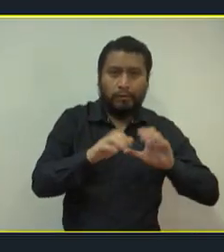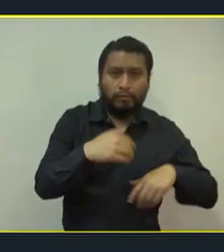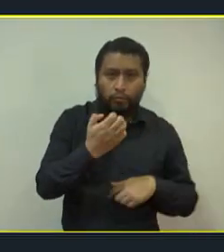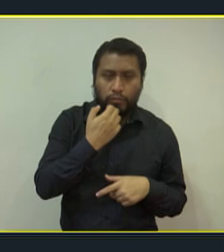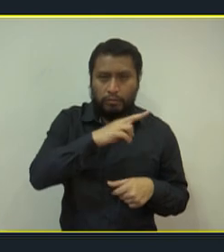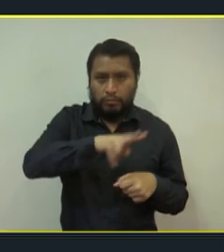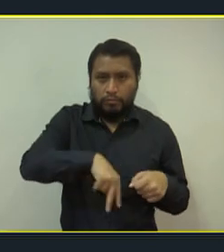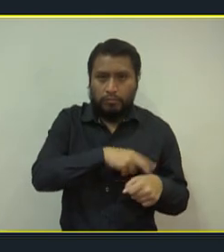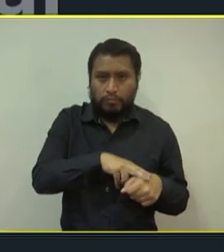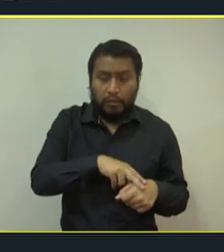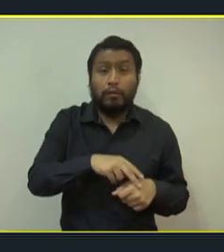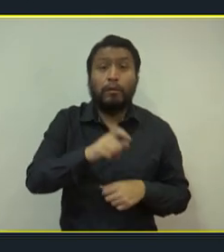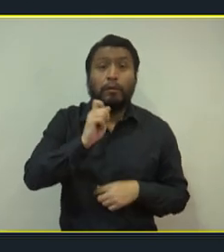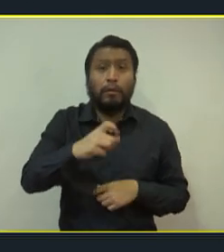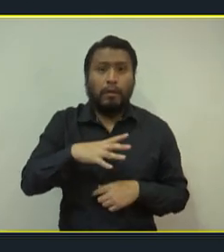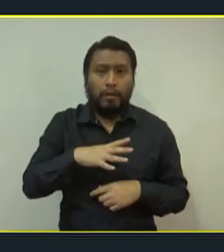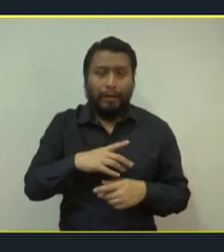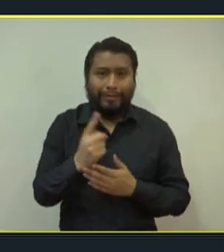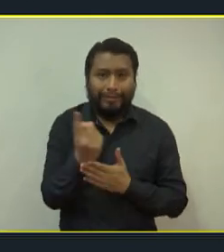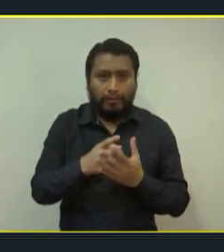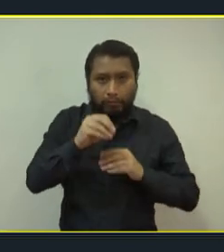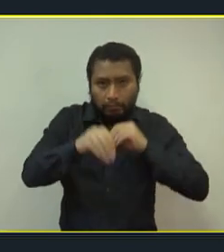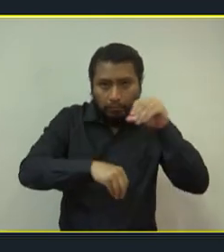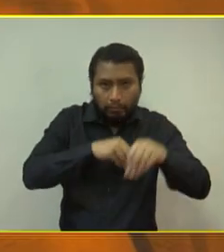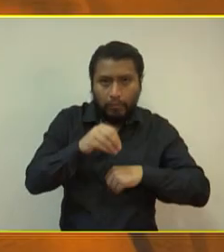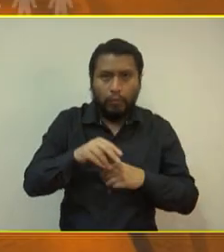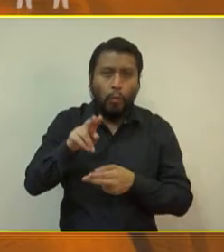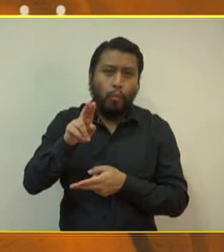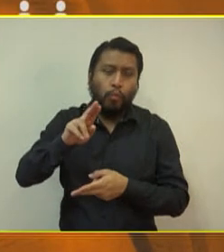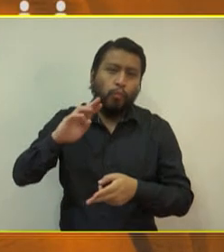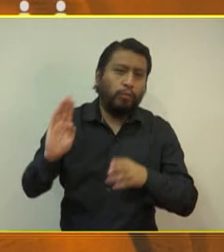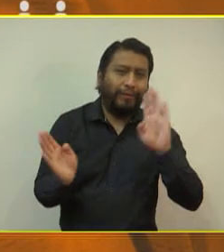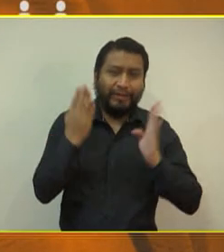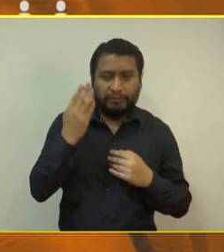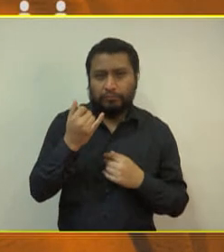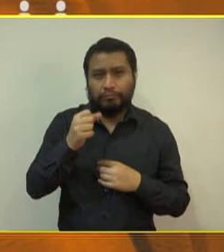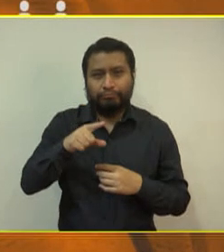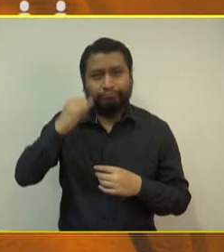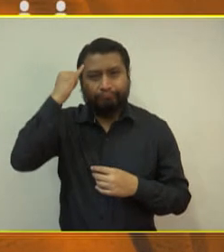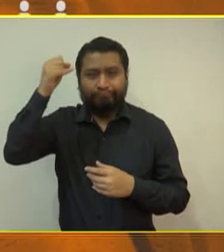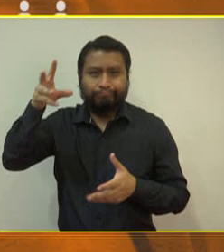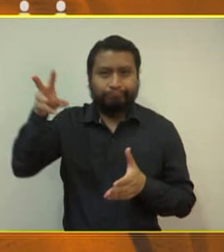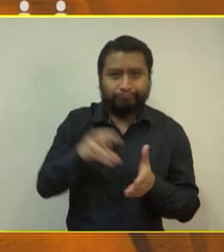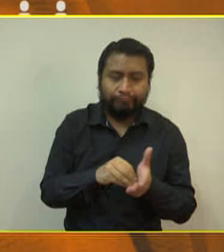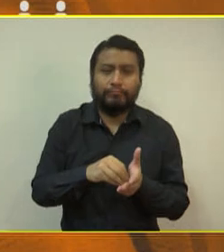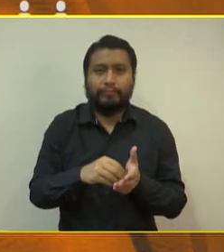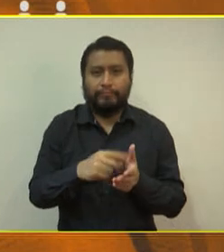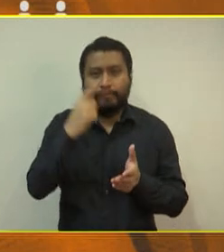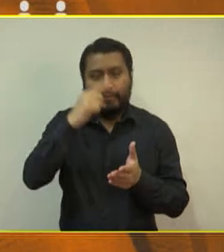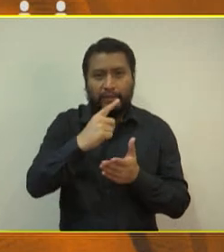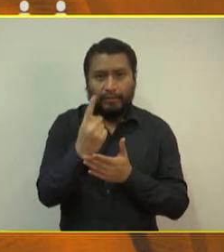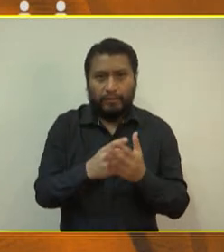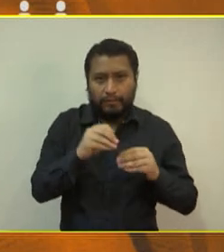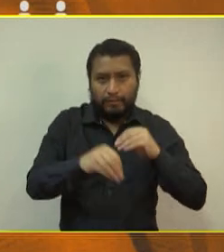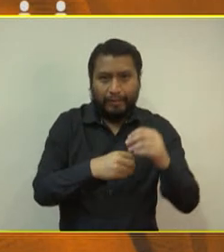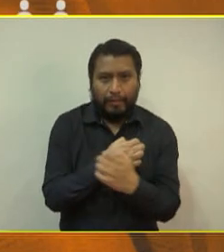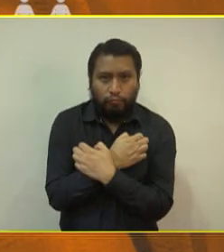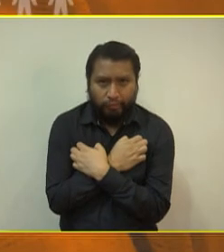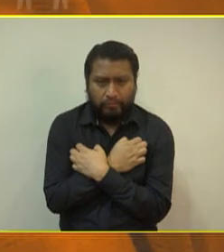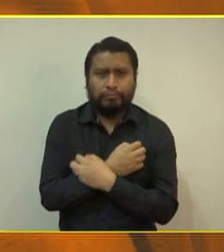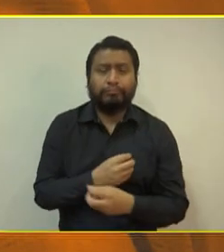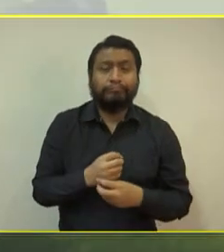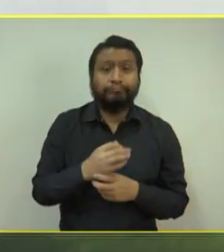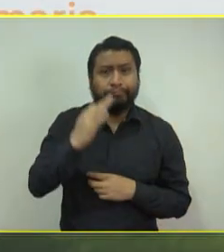de los criterios del diseño inclusivo y el diseño universal aplicados a la educación, buscando abolir la exclusión que ha sufrido este grupo durante